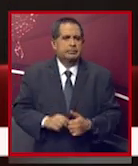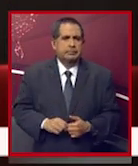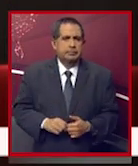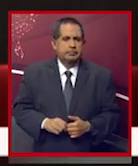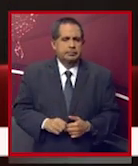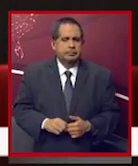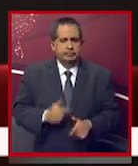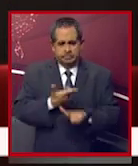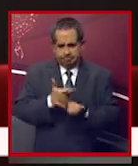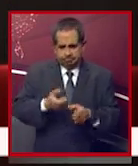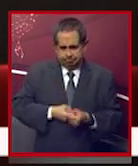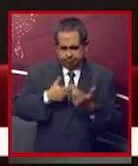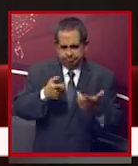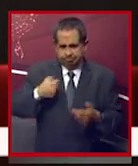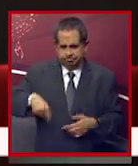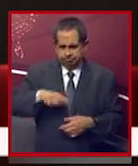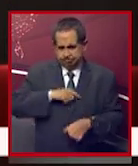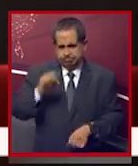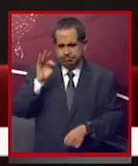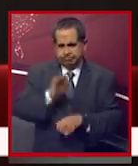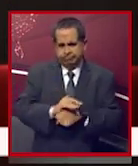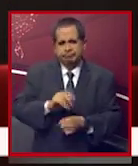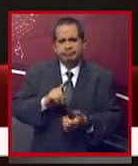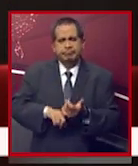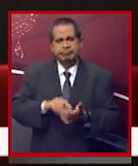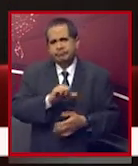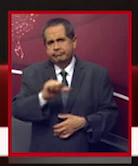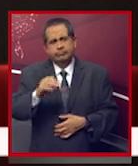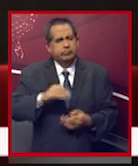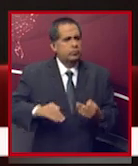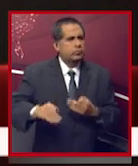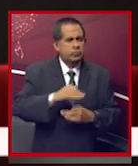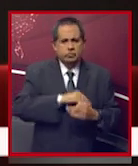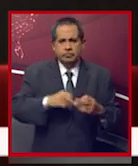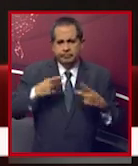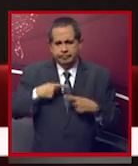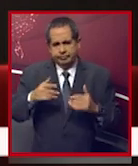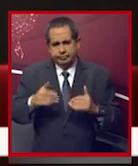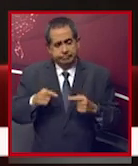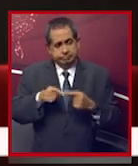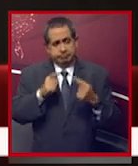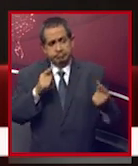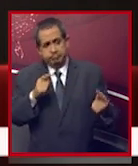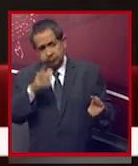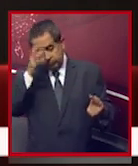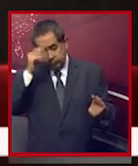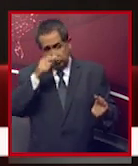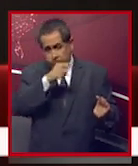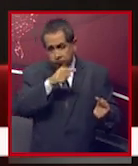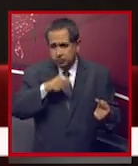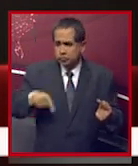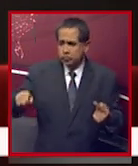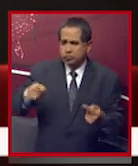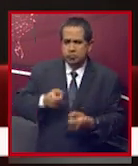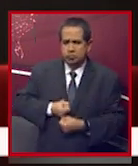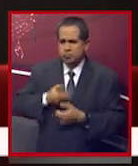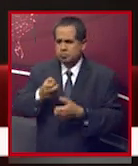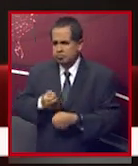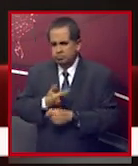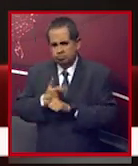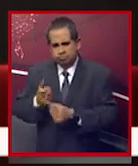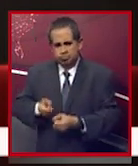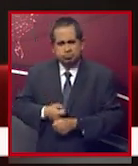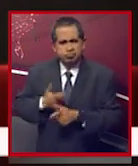Protegeremos la libertad de expresión para que todas las voces, sobre todo las que disienten del poder, se expresen con